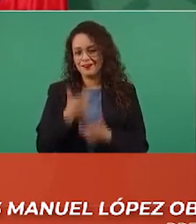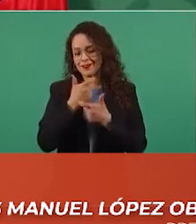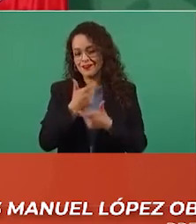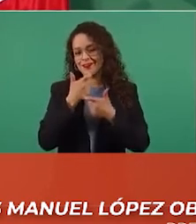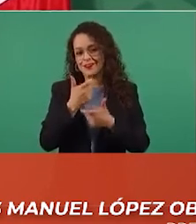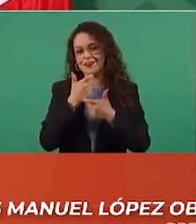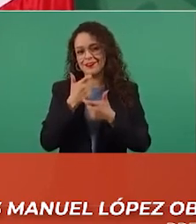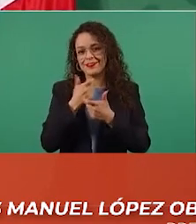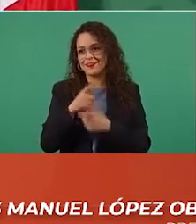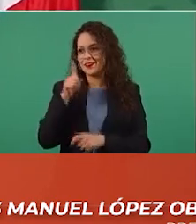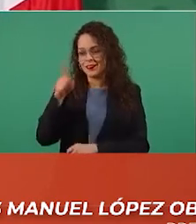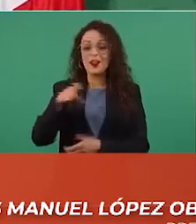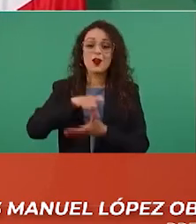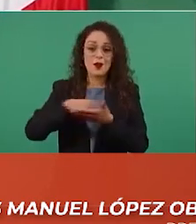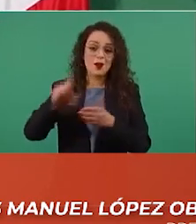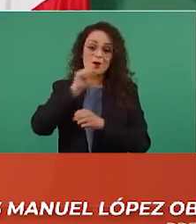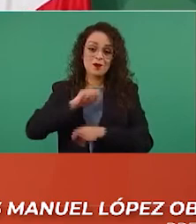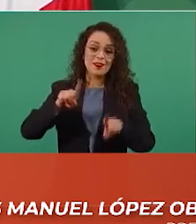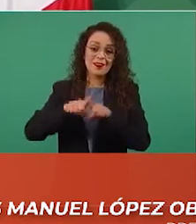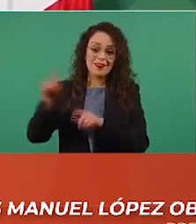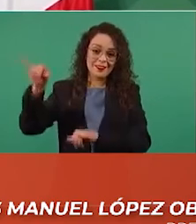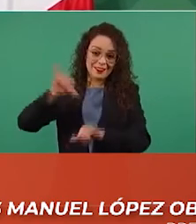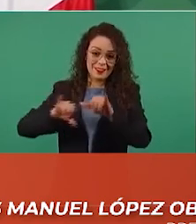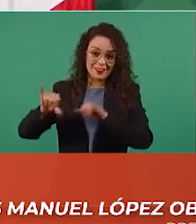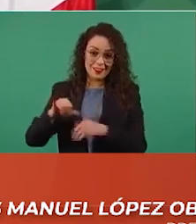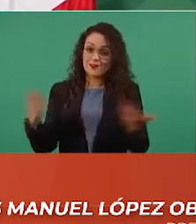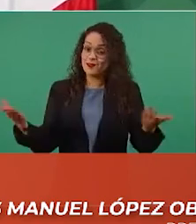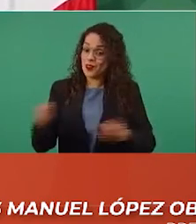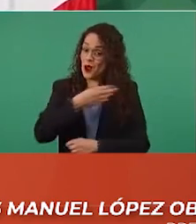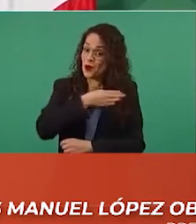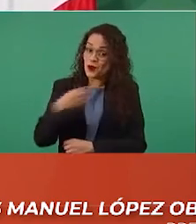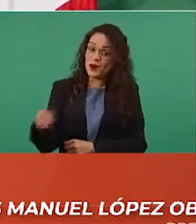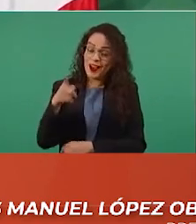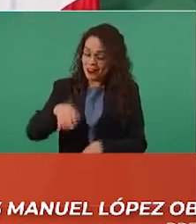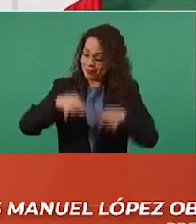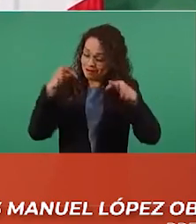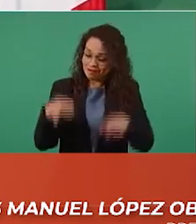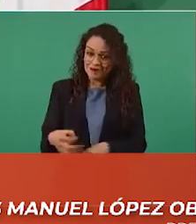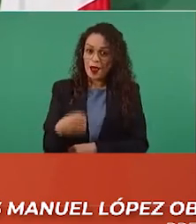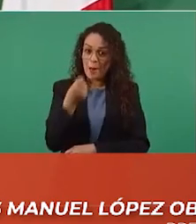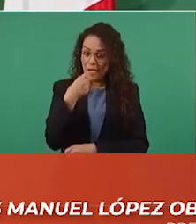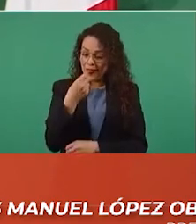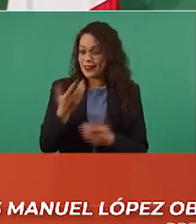el laboratorio de vitacilina. Ah, qué buena medicina.